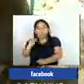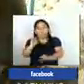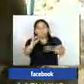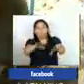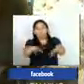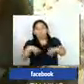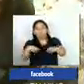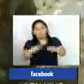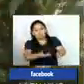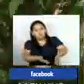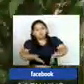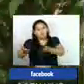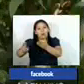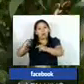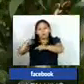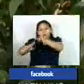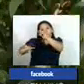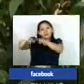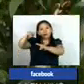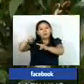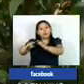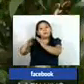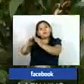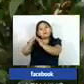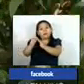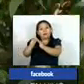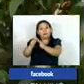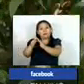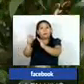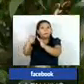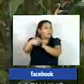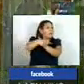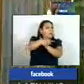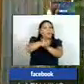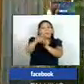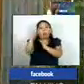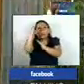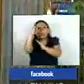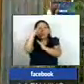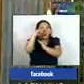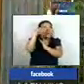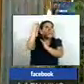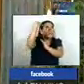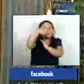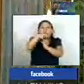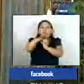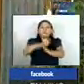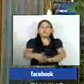decidió levantarle una champita para que no siguiera pasando las noches a la intemperie.